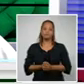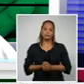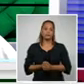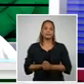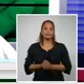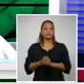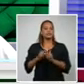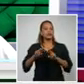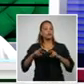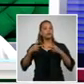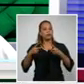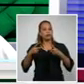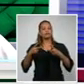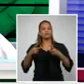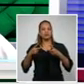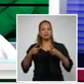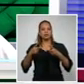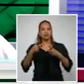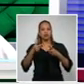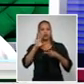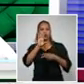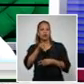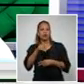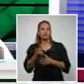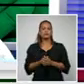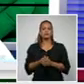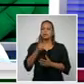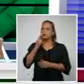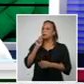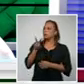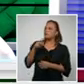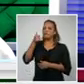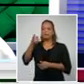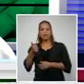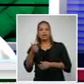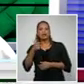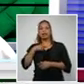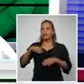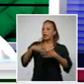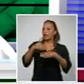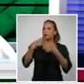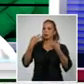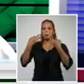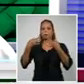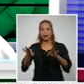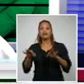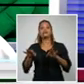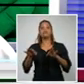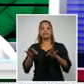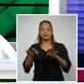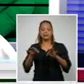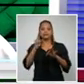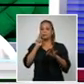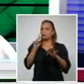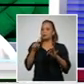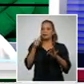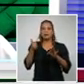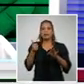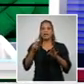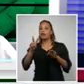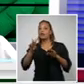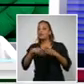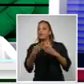lo que yo decía ahorita. Figúrate, está asintomático, está como cualquier persona, y a los 2 días te dicen,